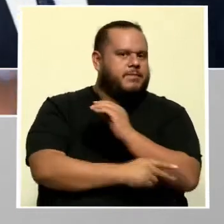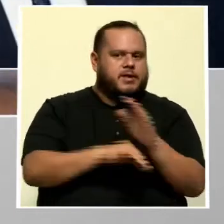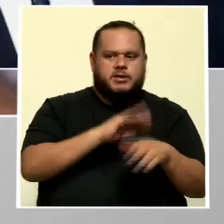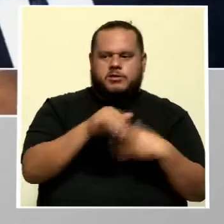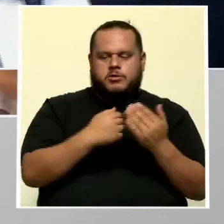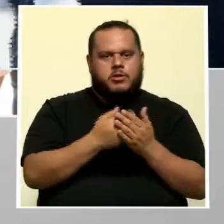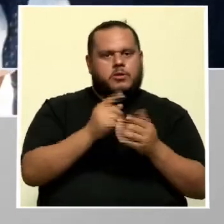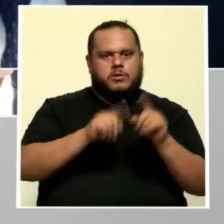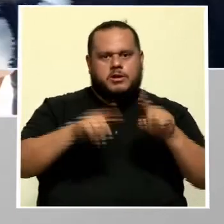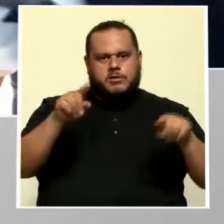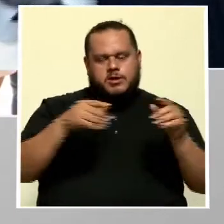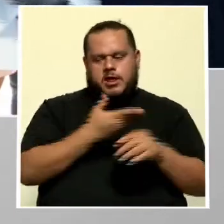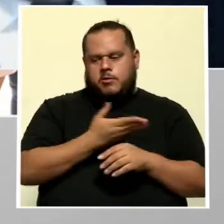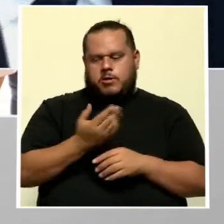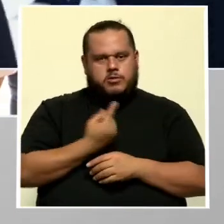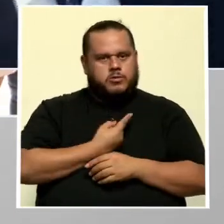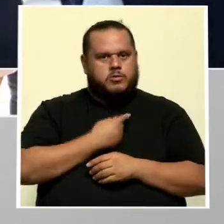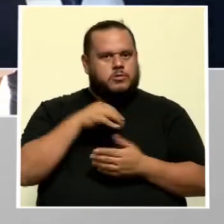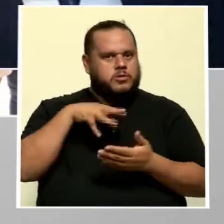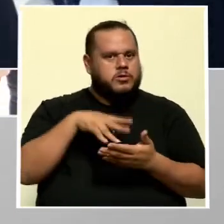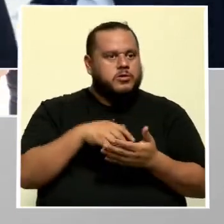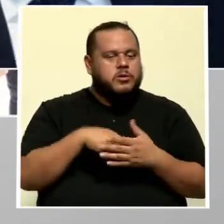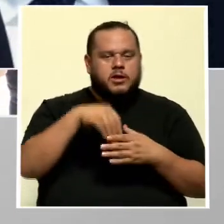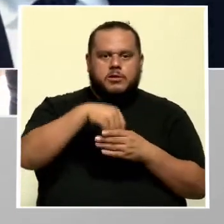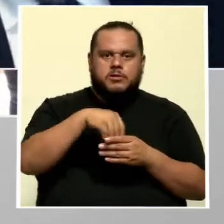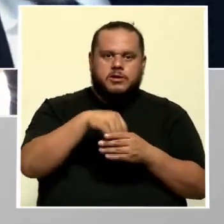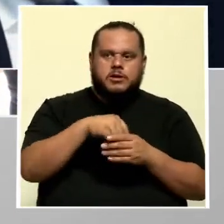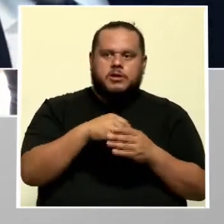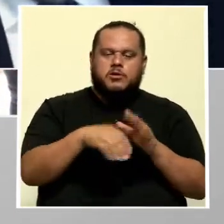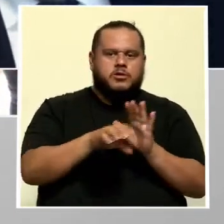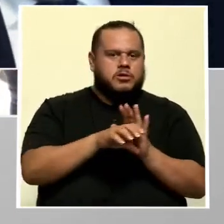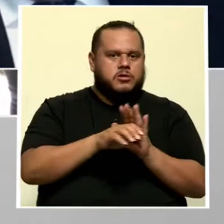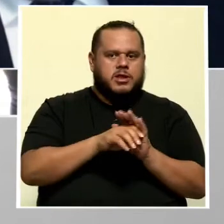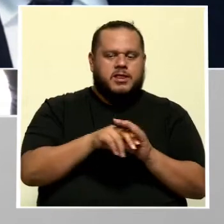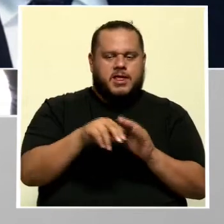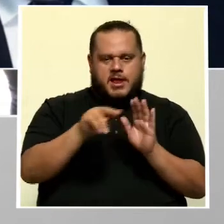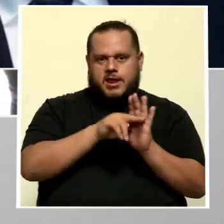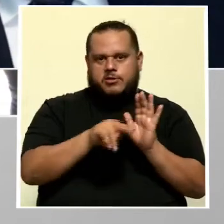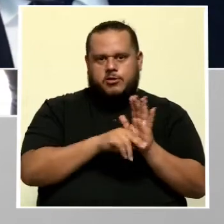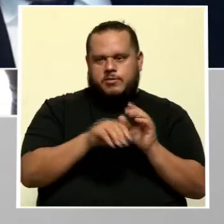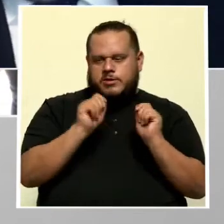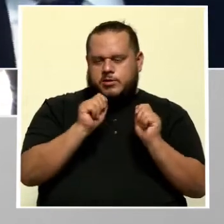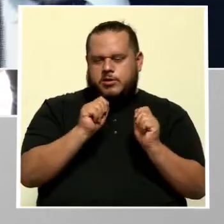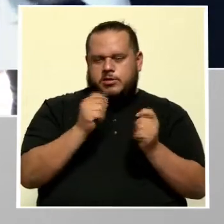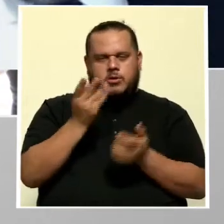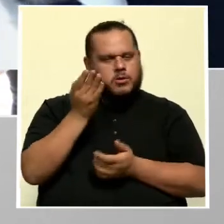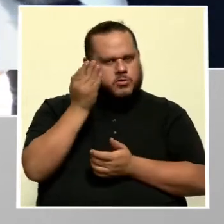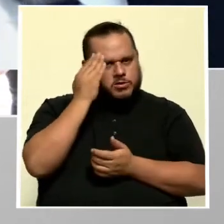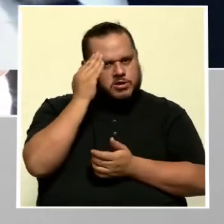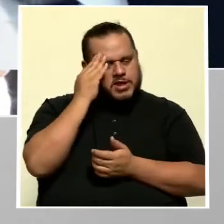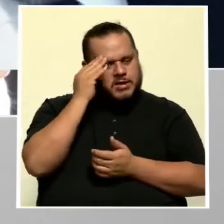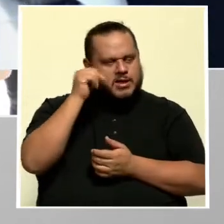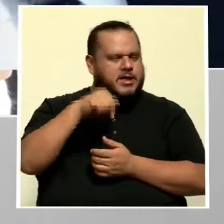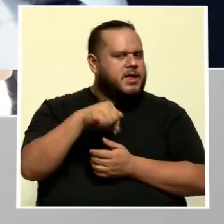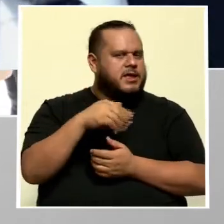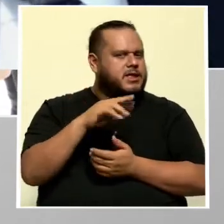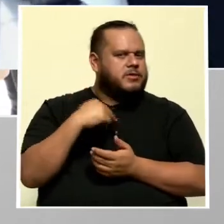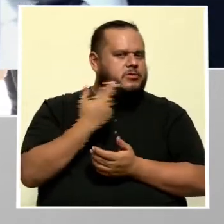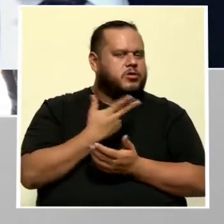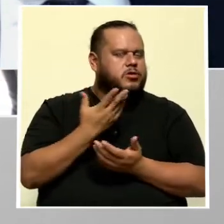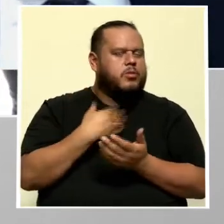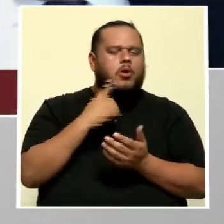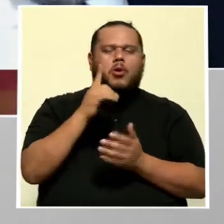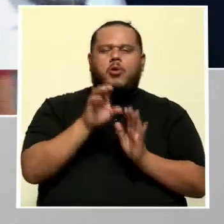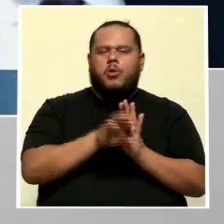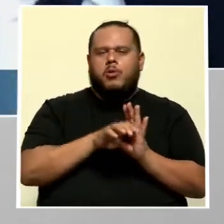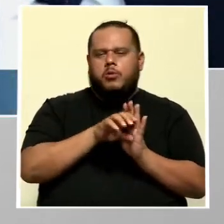diversidad. Cuando uno estudia el contenido constitucional de las normas de educación, se percata que aquí somos como de un